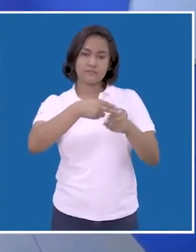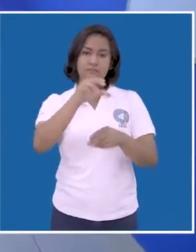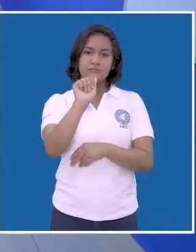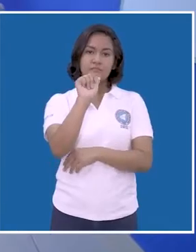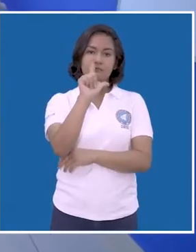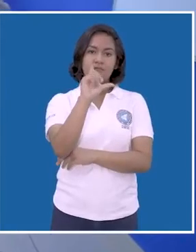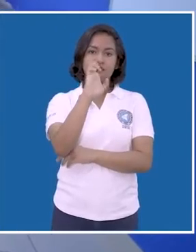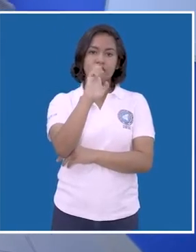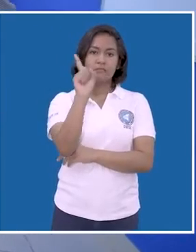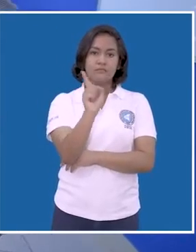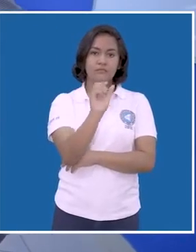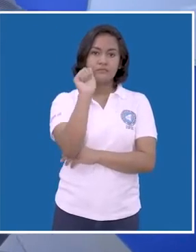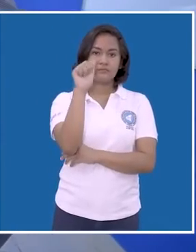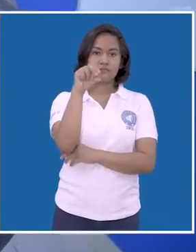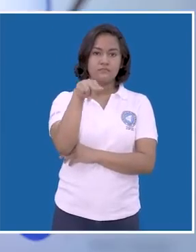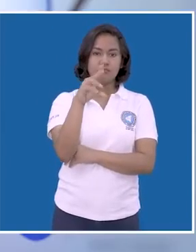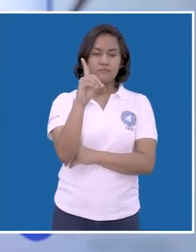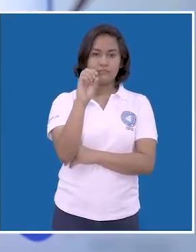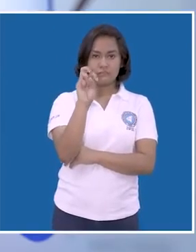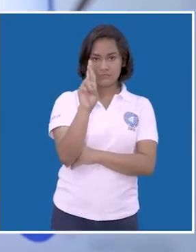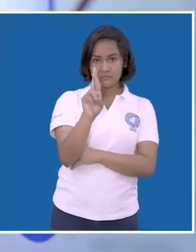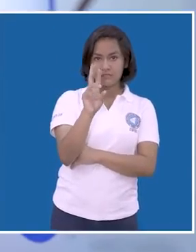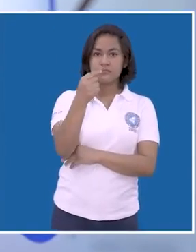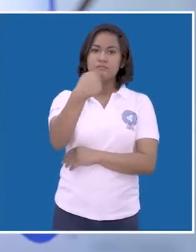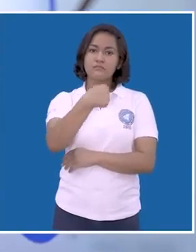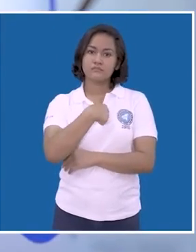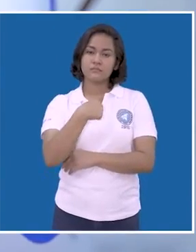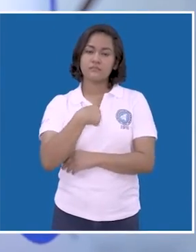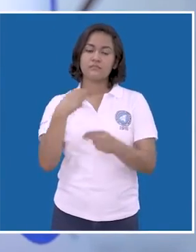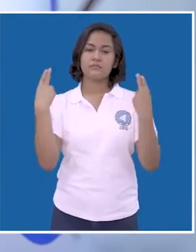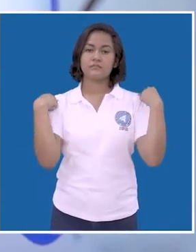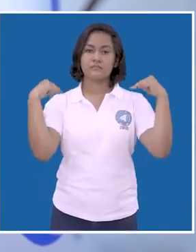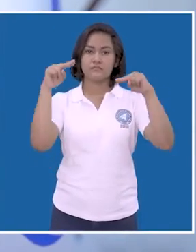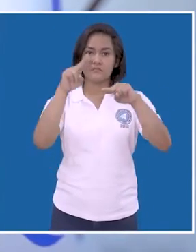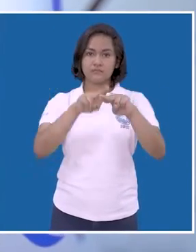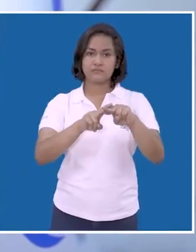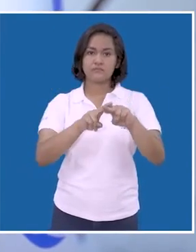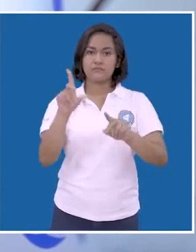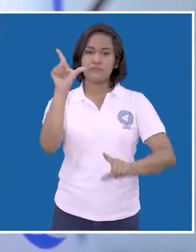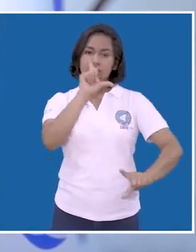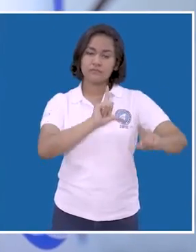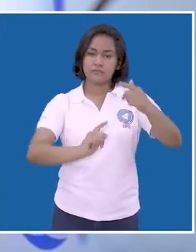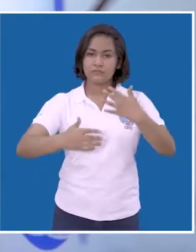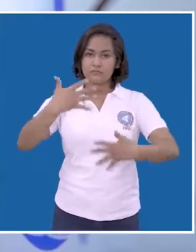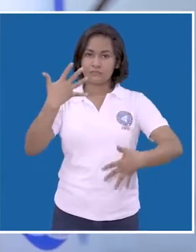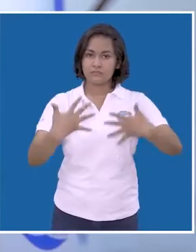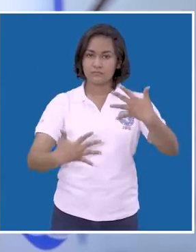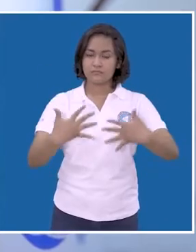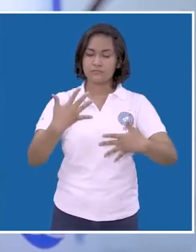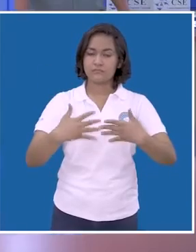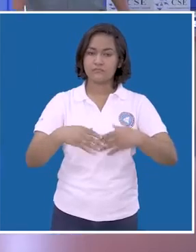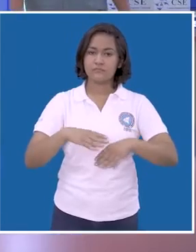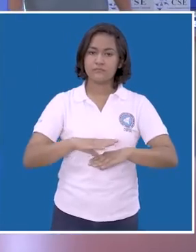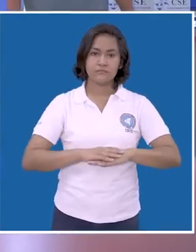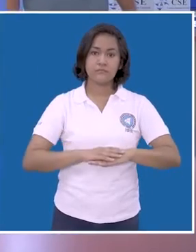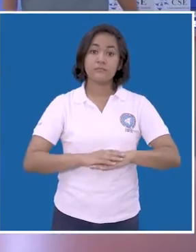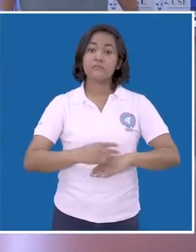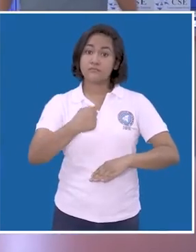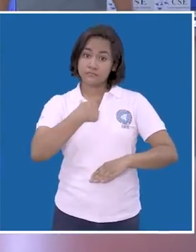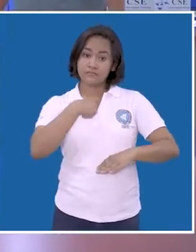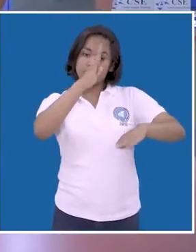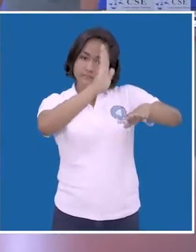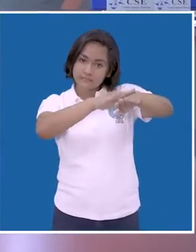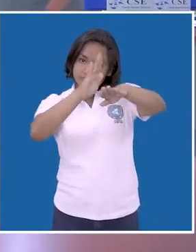Me llamo Alexander, soy profesor de lenguaje de señas y los llamo a ustedes para que